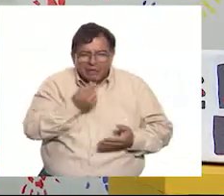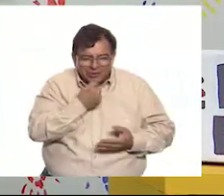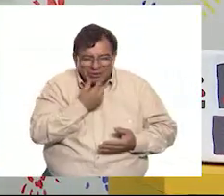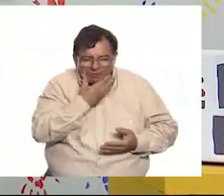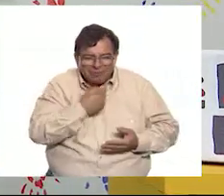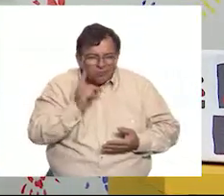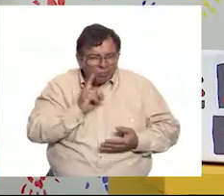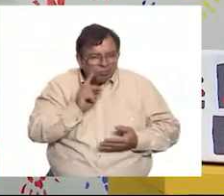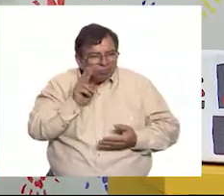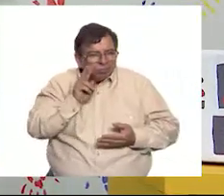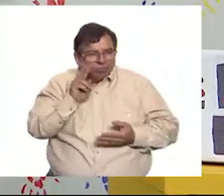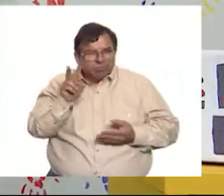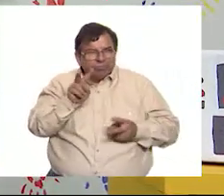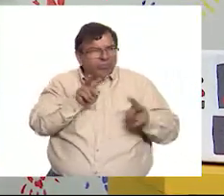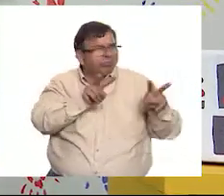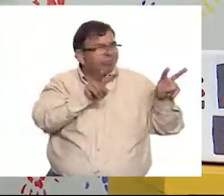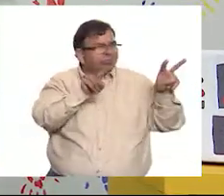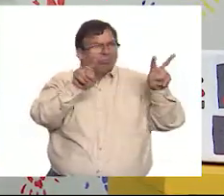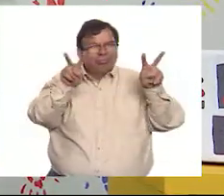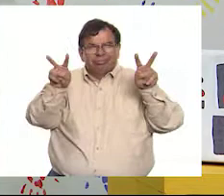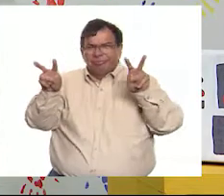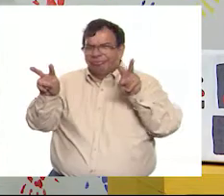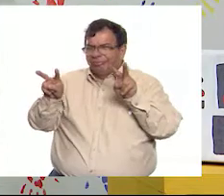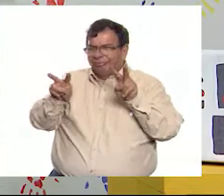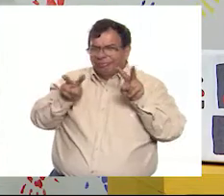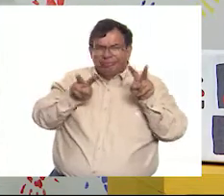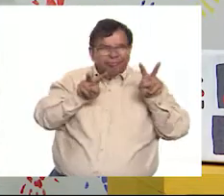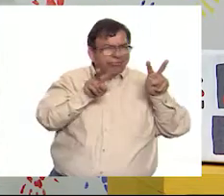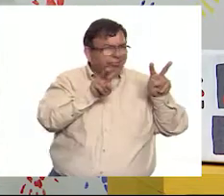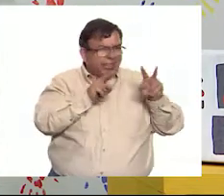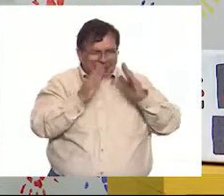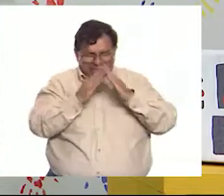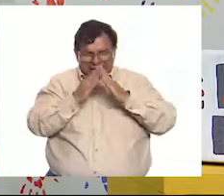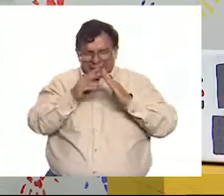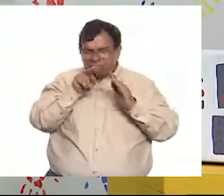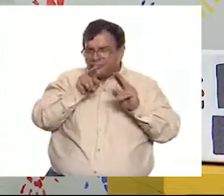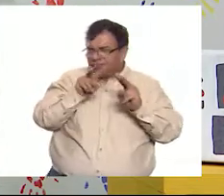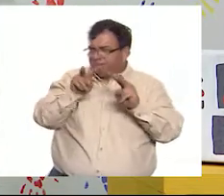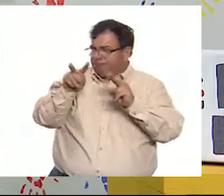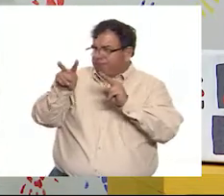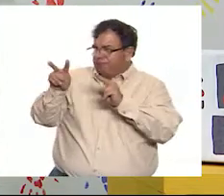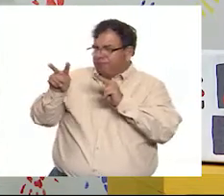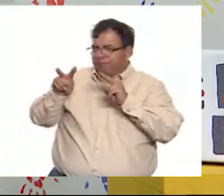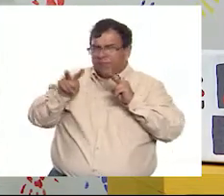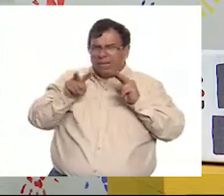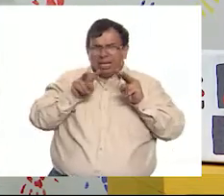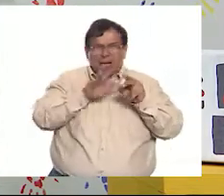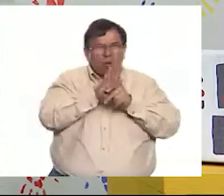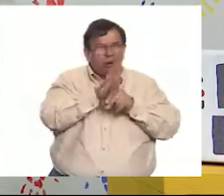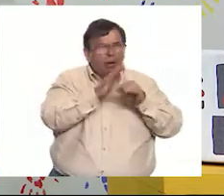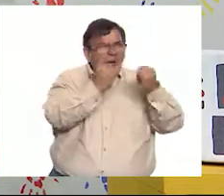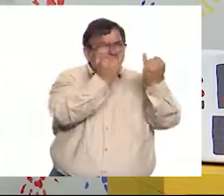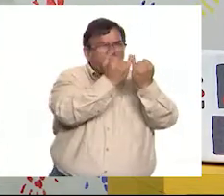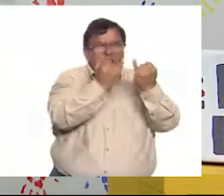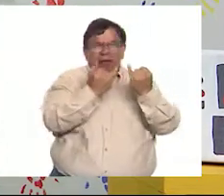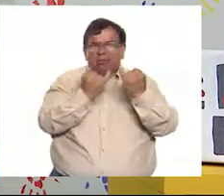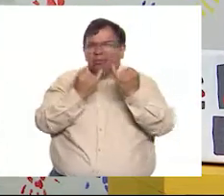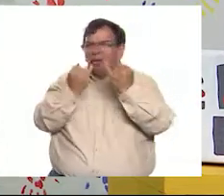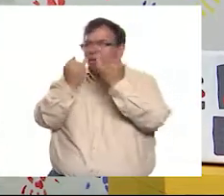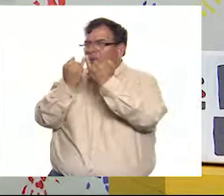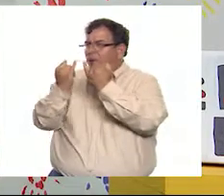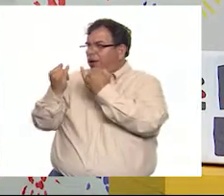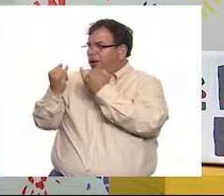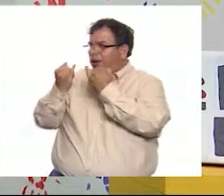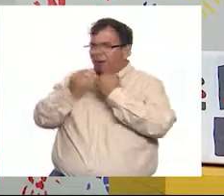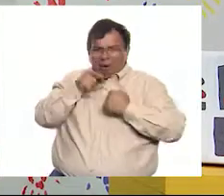niñas, vamos a observar su entorno. Hay que observarlo muy bien para identificar distintos patrones visuales que se encuentran pues también en